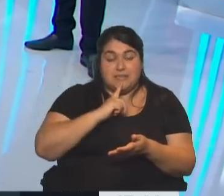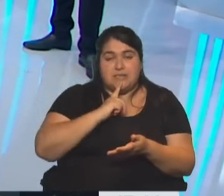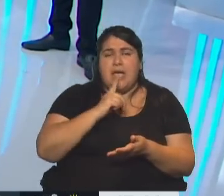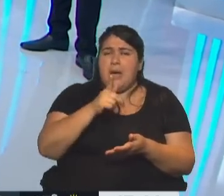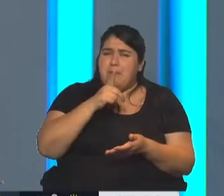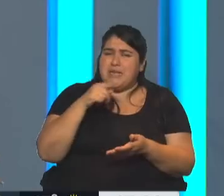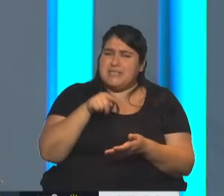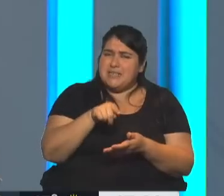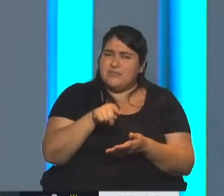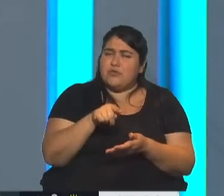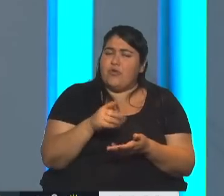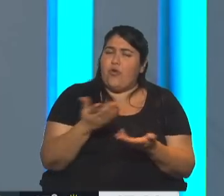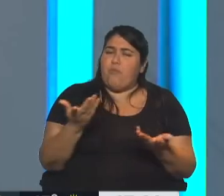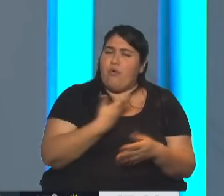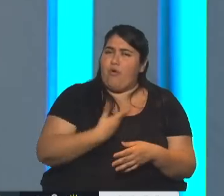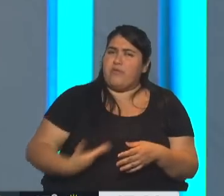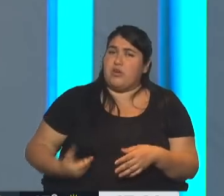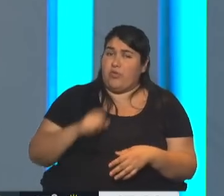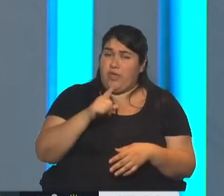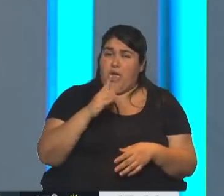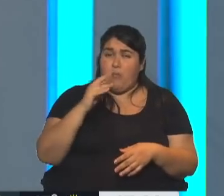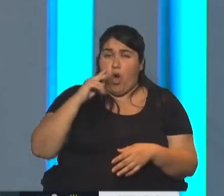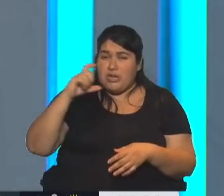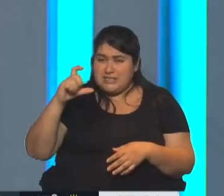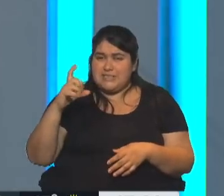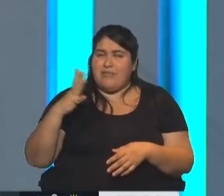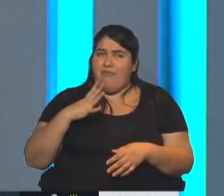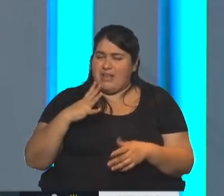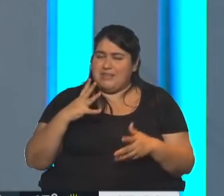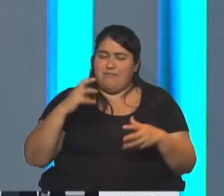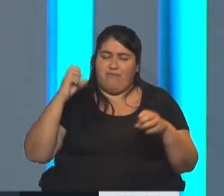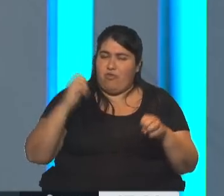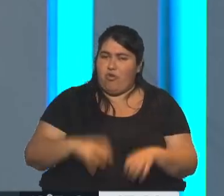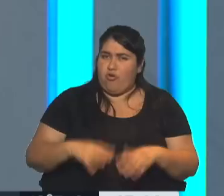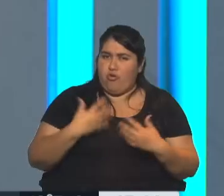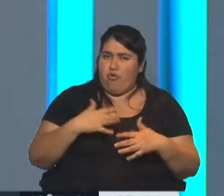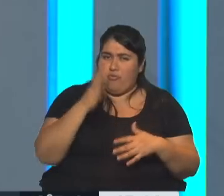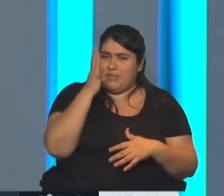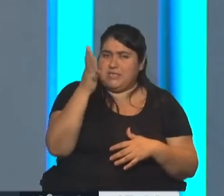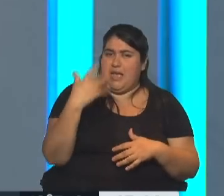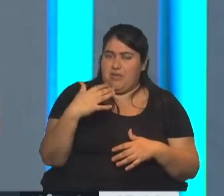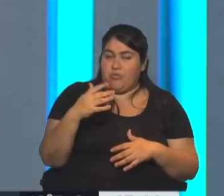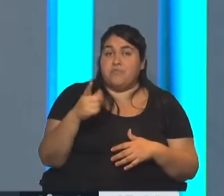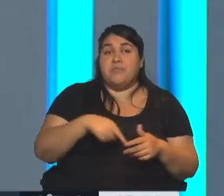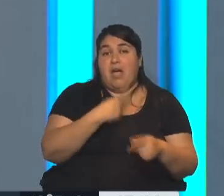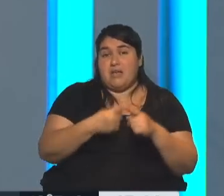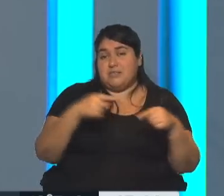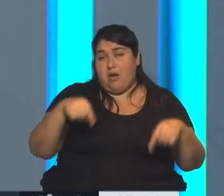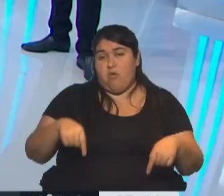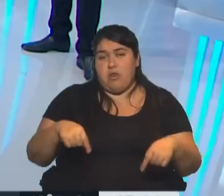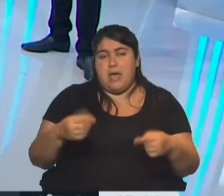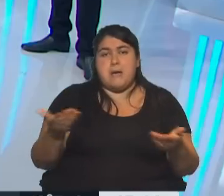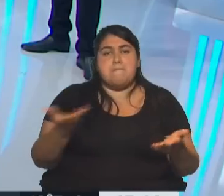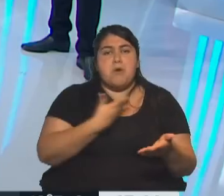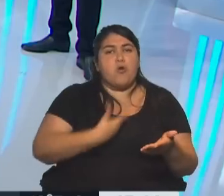eso pone al gobierno de Boric en una situación de extrema debilidad que no sabemos, y todavía me parece que ni ni siquiera en el